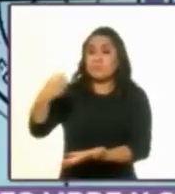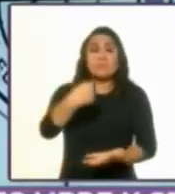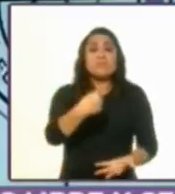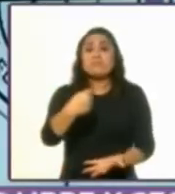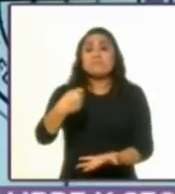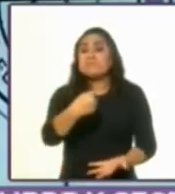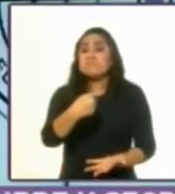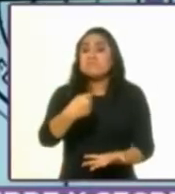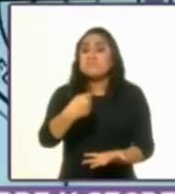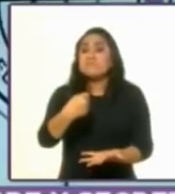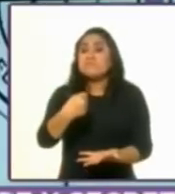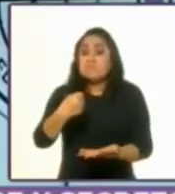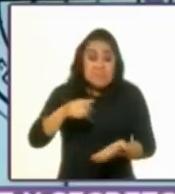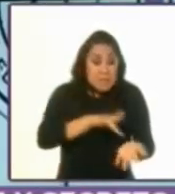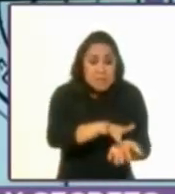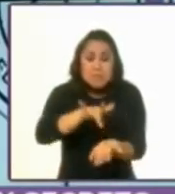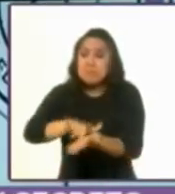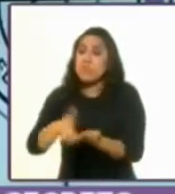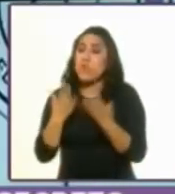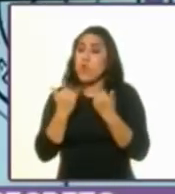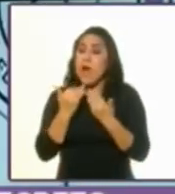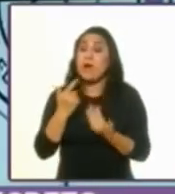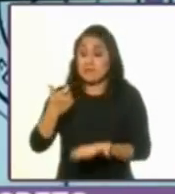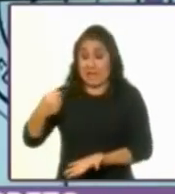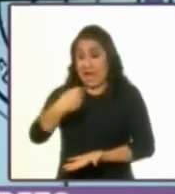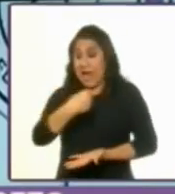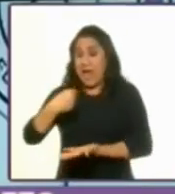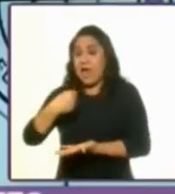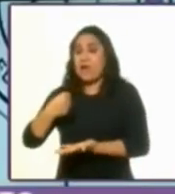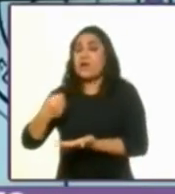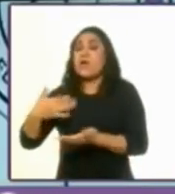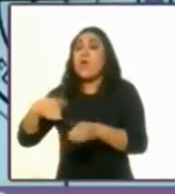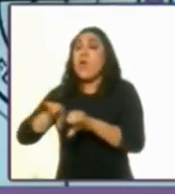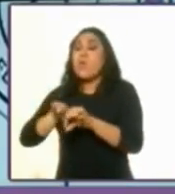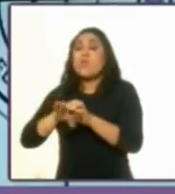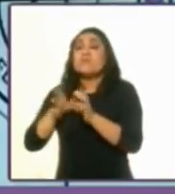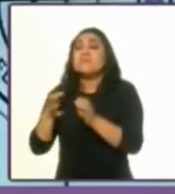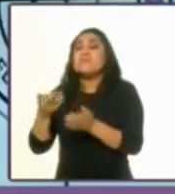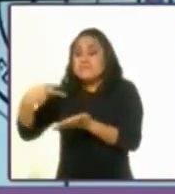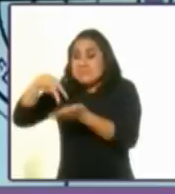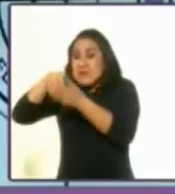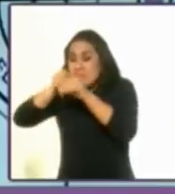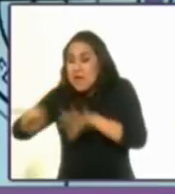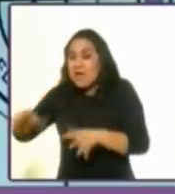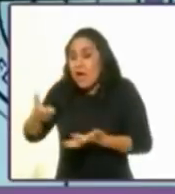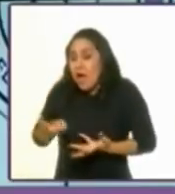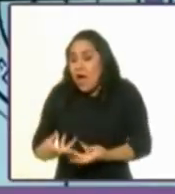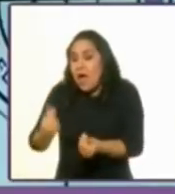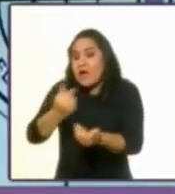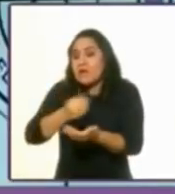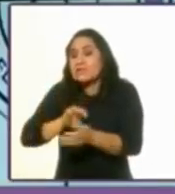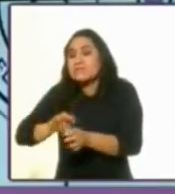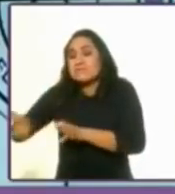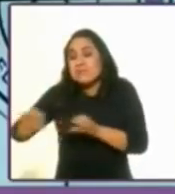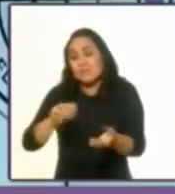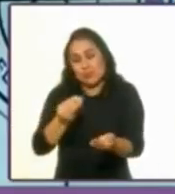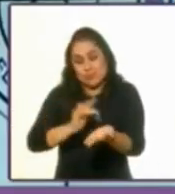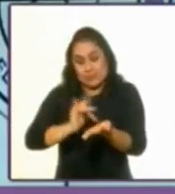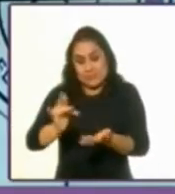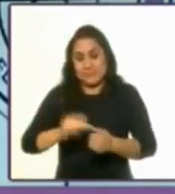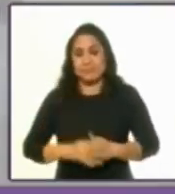llega a quien más lo necesita siempre es desviado a las campañas políticas de nuestros partidos gracias